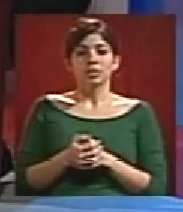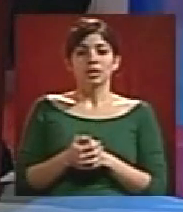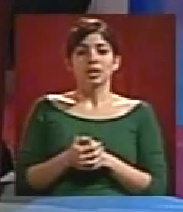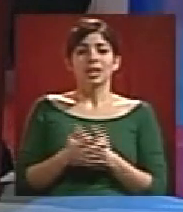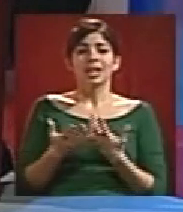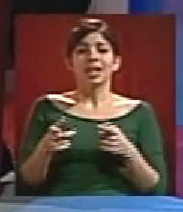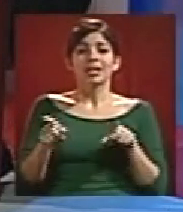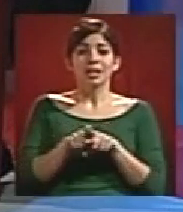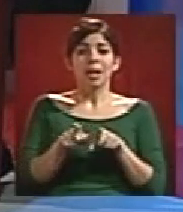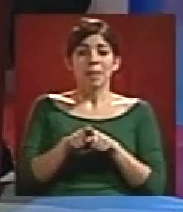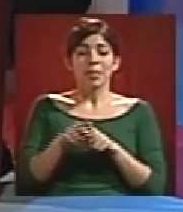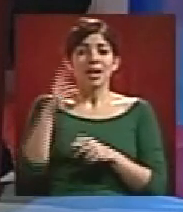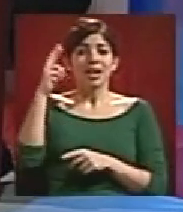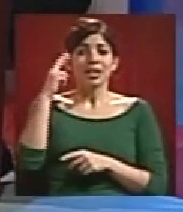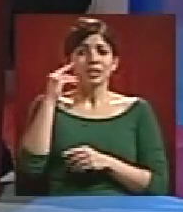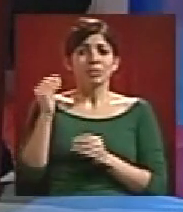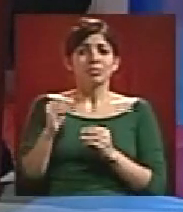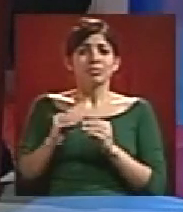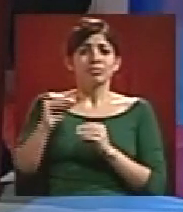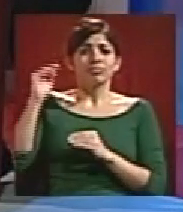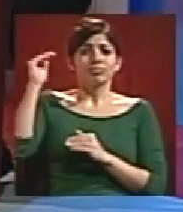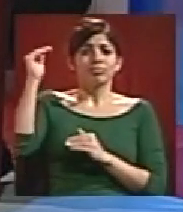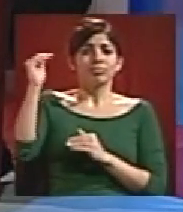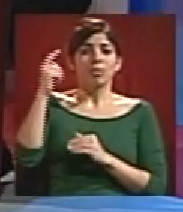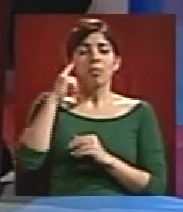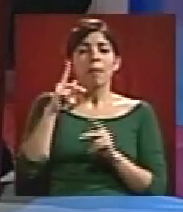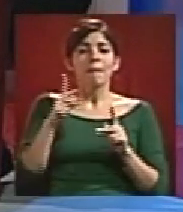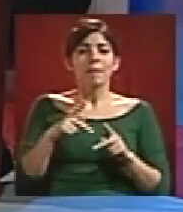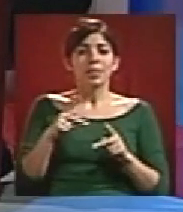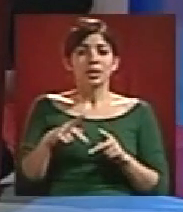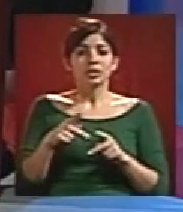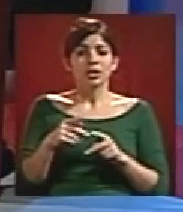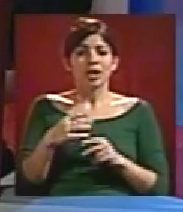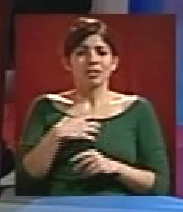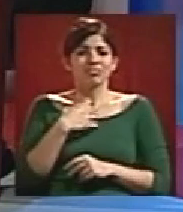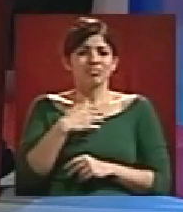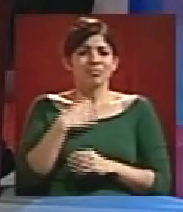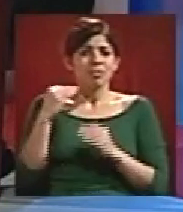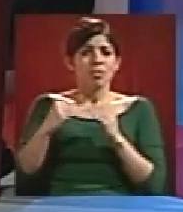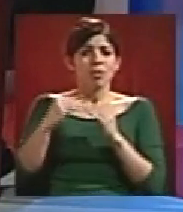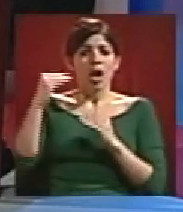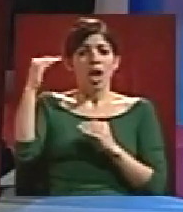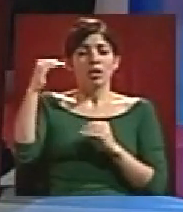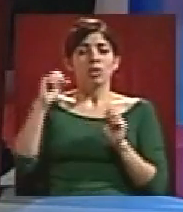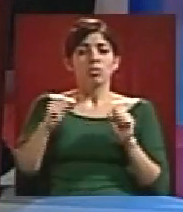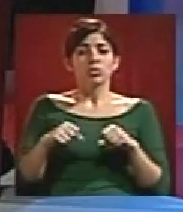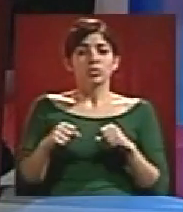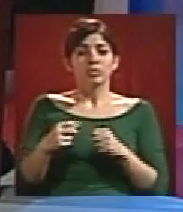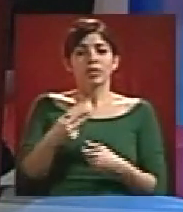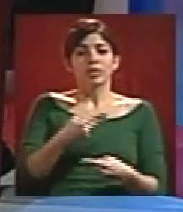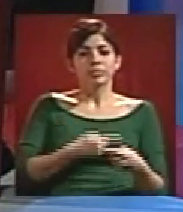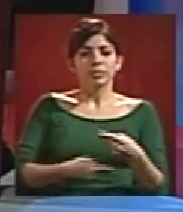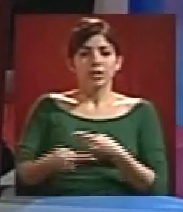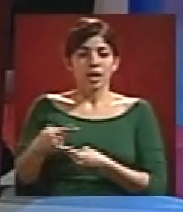una de las razones por las que estaban altos es que la gente estaba especulando, porque como estaban altos había una posibilidad de hacer